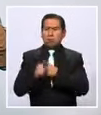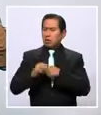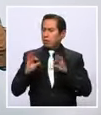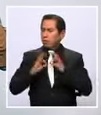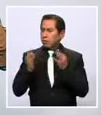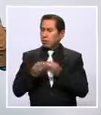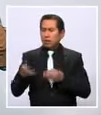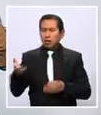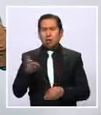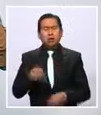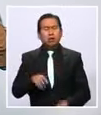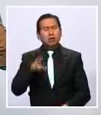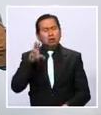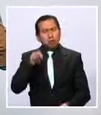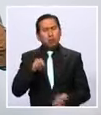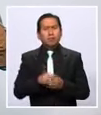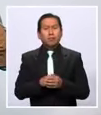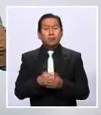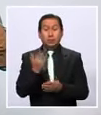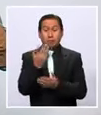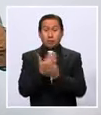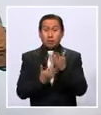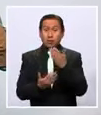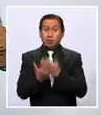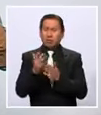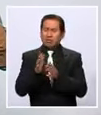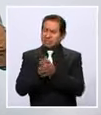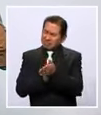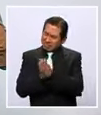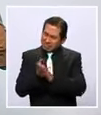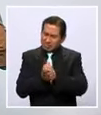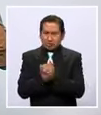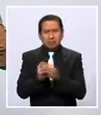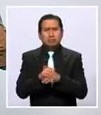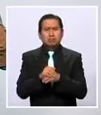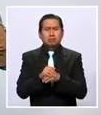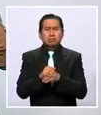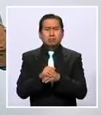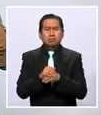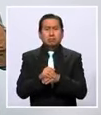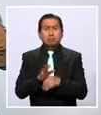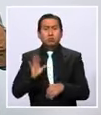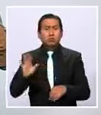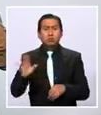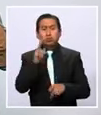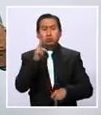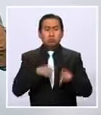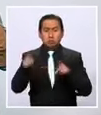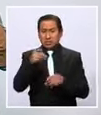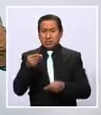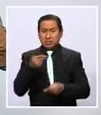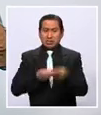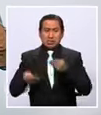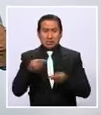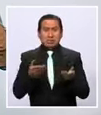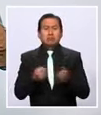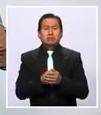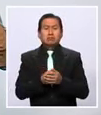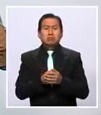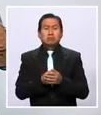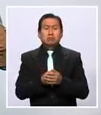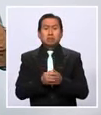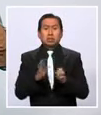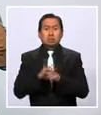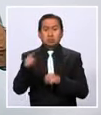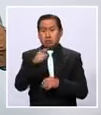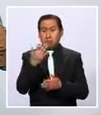familia el lavado de manos para aquellas personas que son comerciantes no podrían